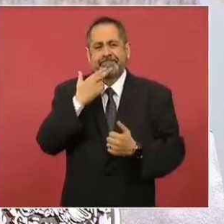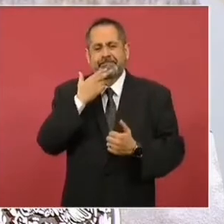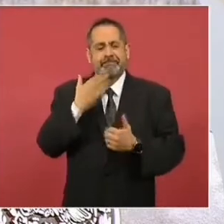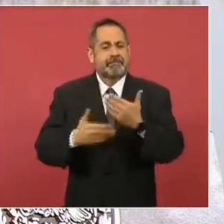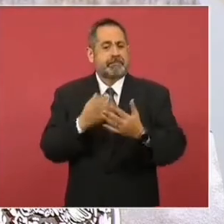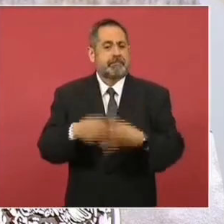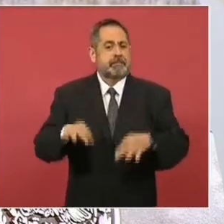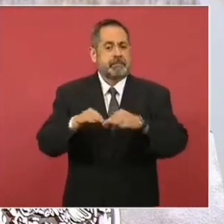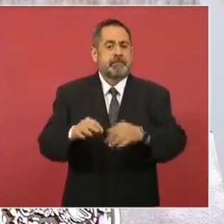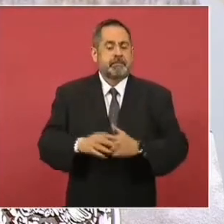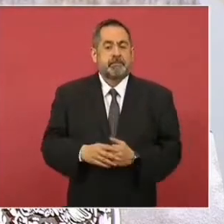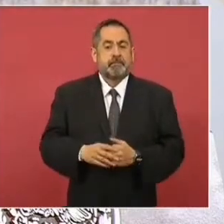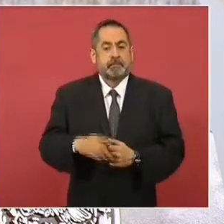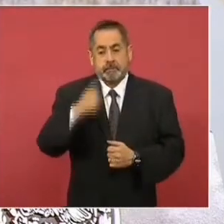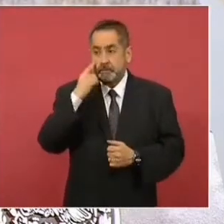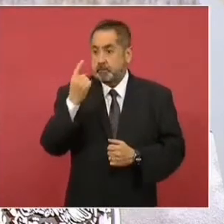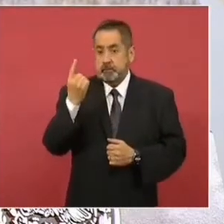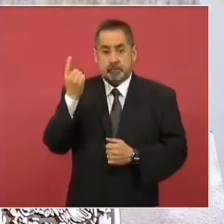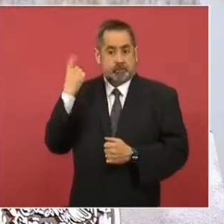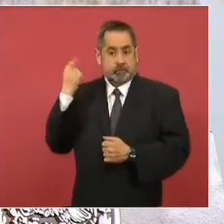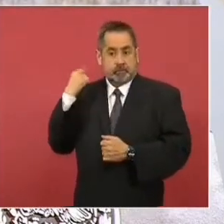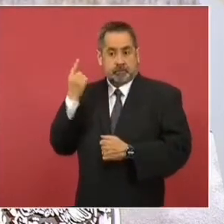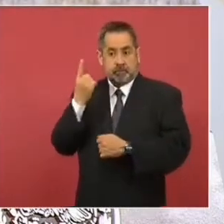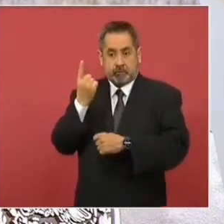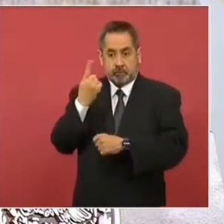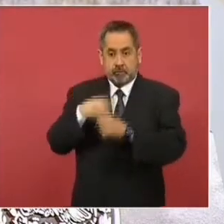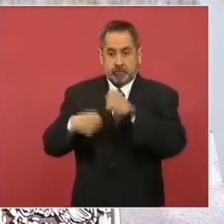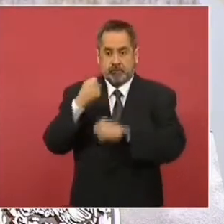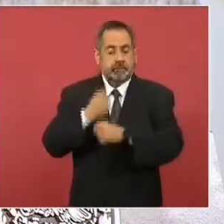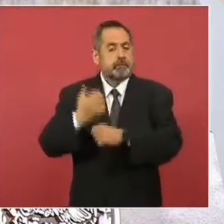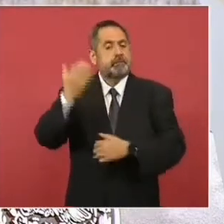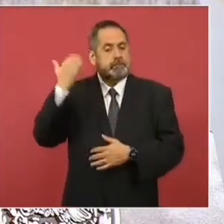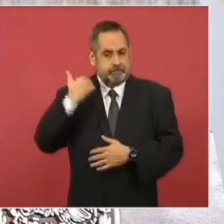El año pasado ya fue mejor,